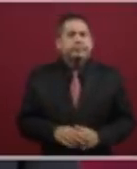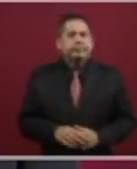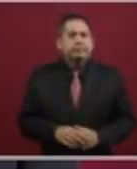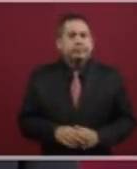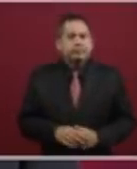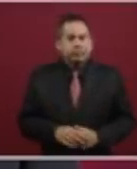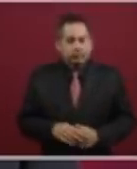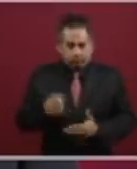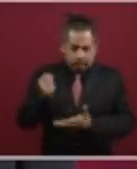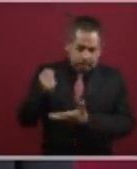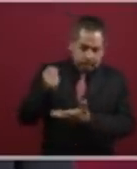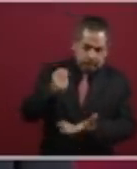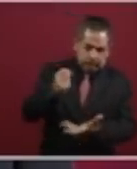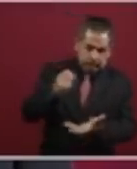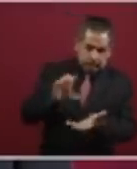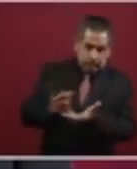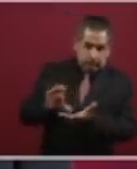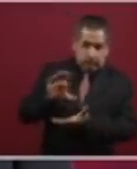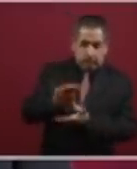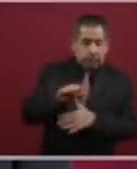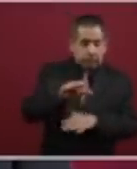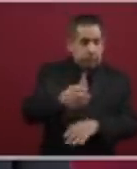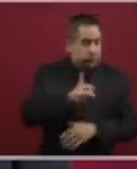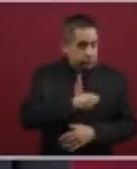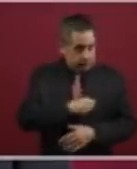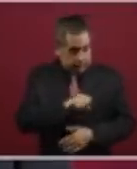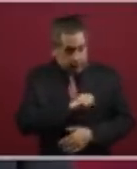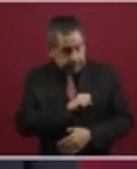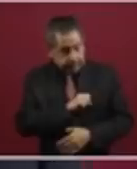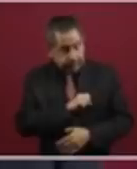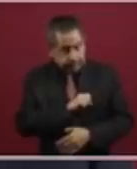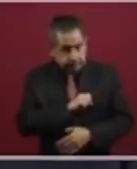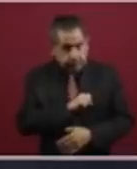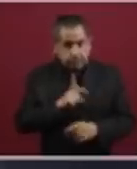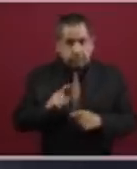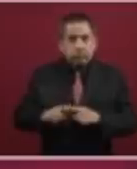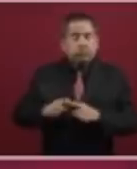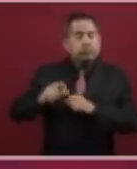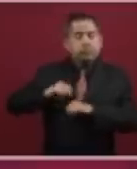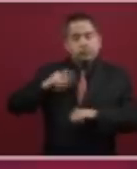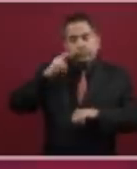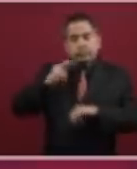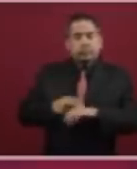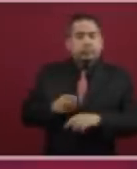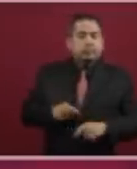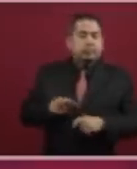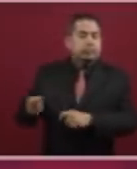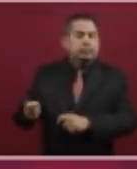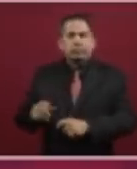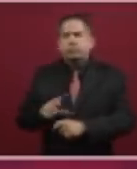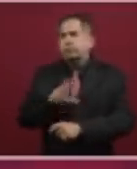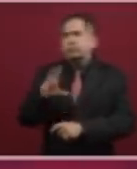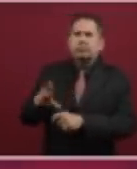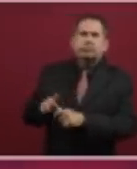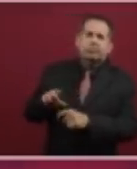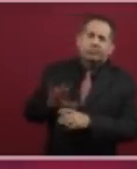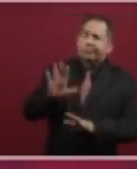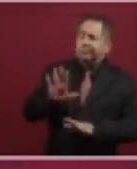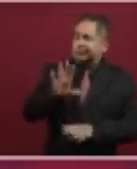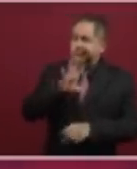el presupuesto de salud lo ejercen casi en